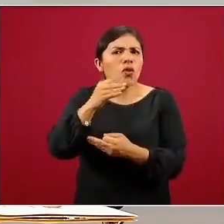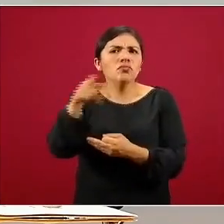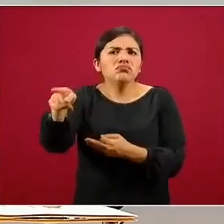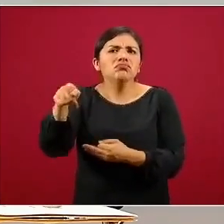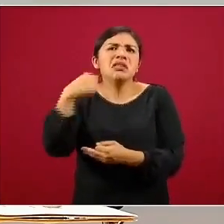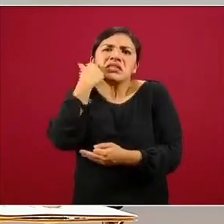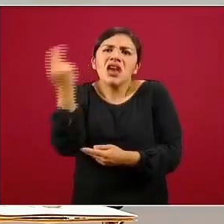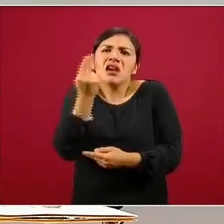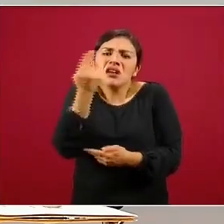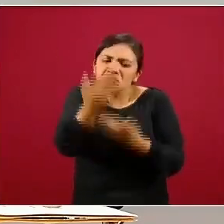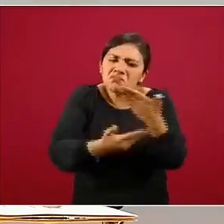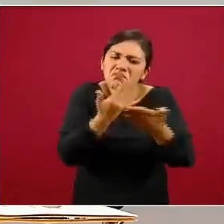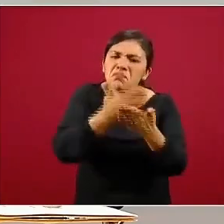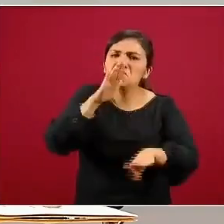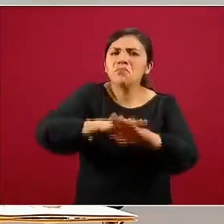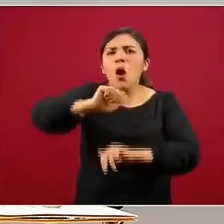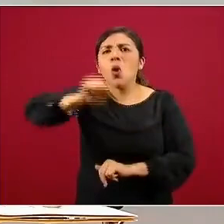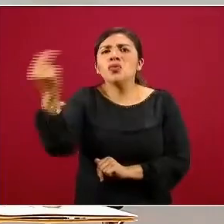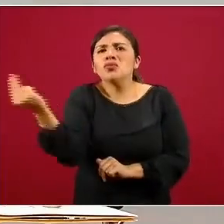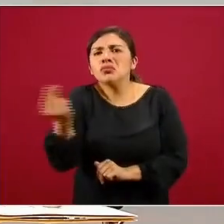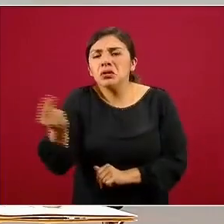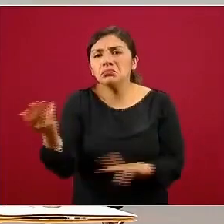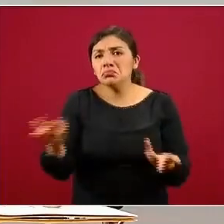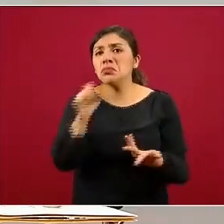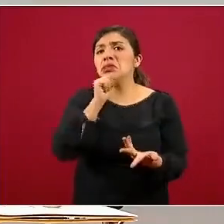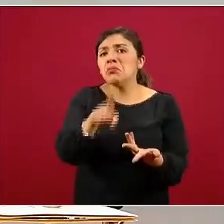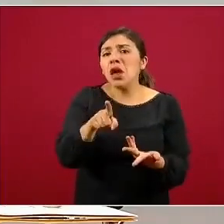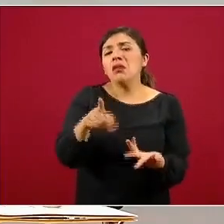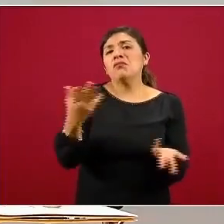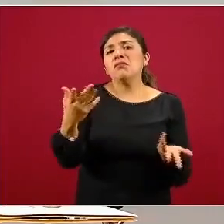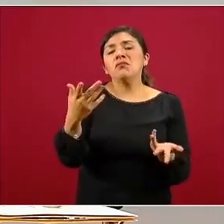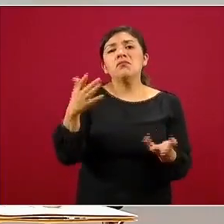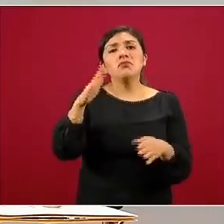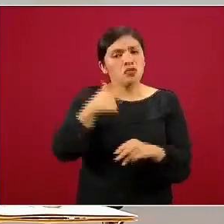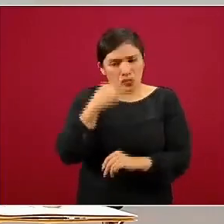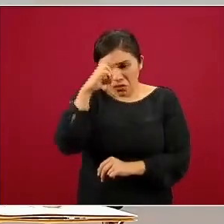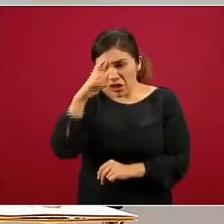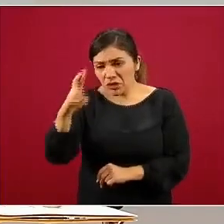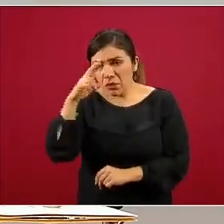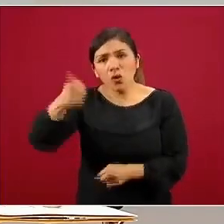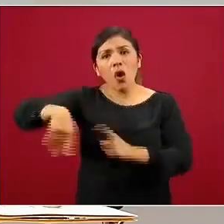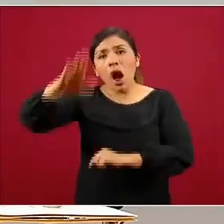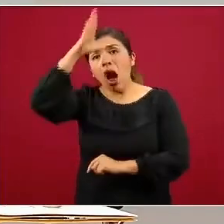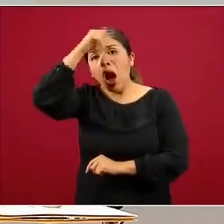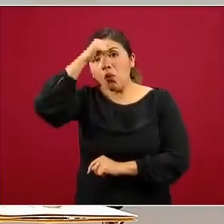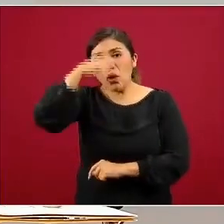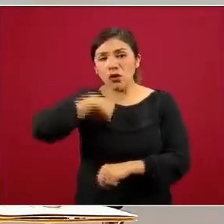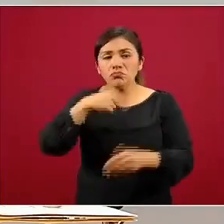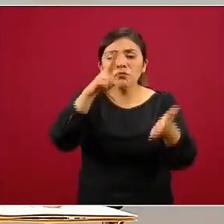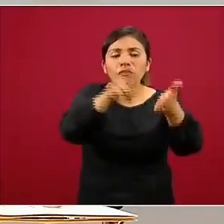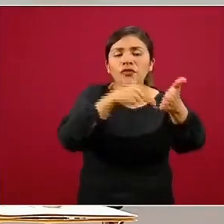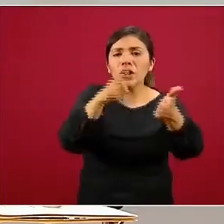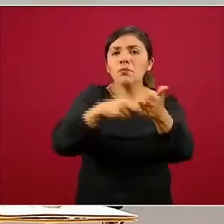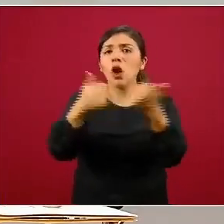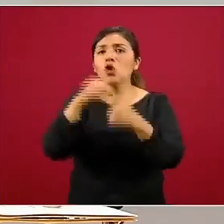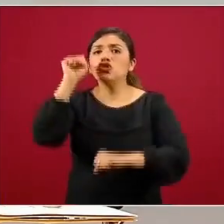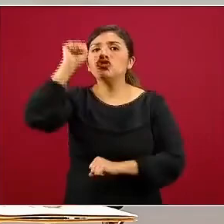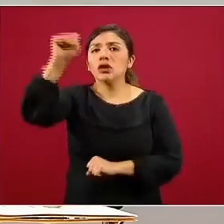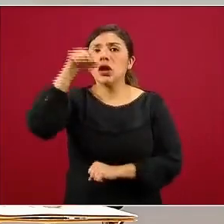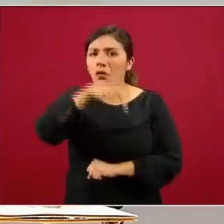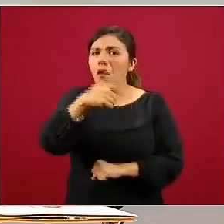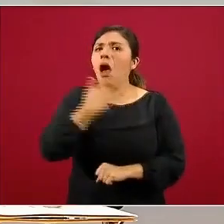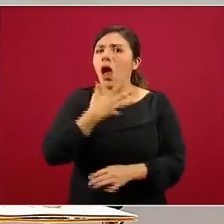de cualquier tipo de manifestación y también, pues, sobre todo respetuosos de los acuerdos que hemos hecho con el sindicato, que se han